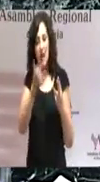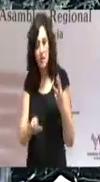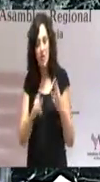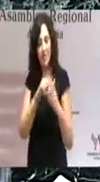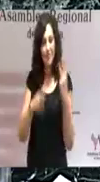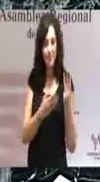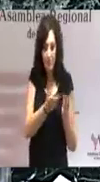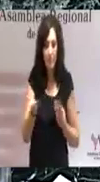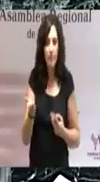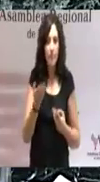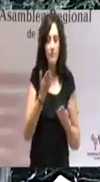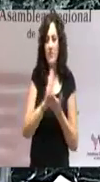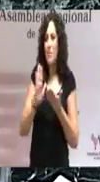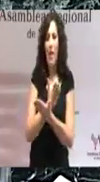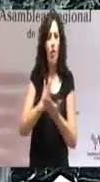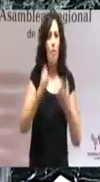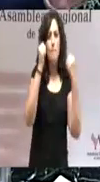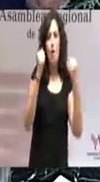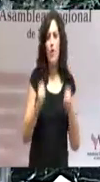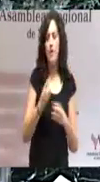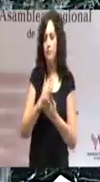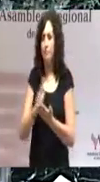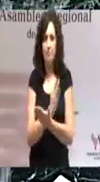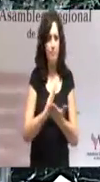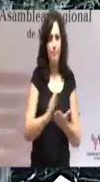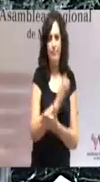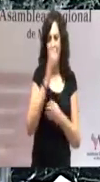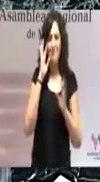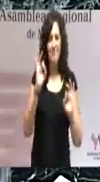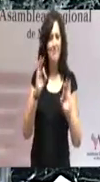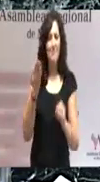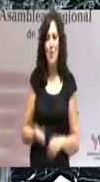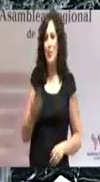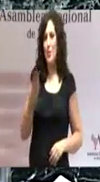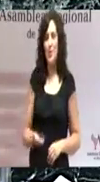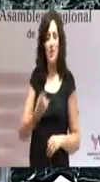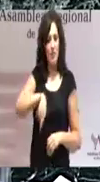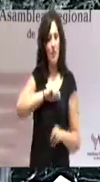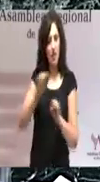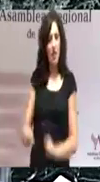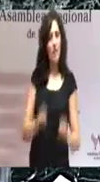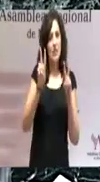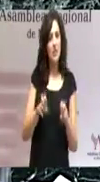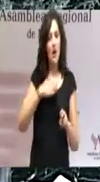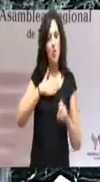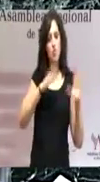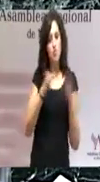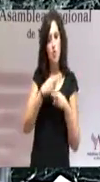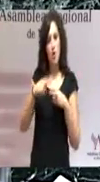la separación de poderes es algo fundamental que hemos defendido, que yo sé que hemos defendido nuestros respectivos partidos mucho